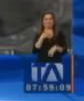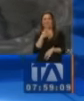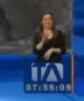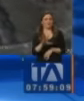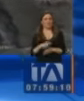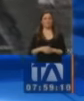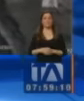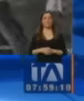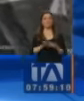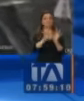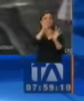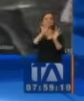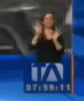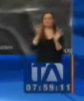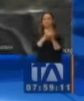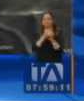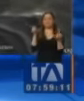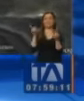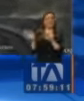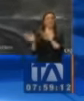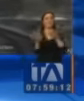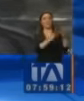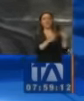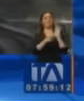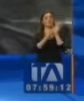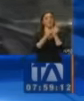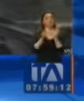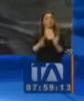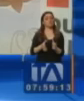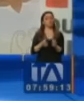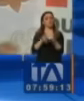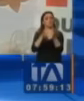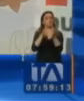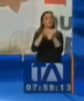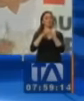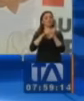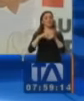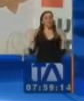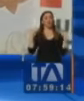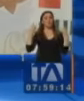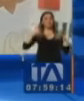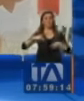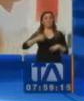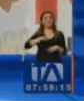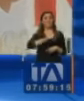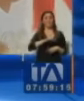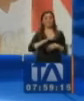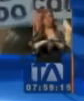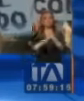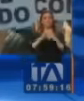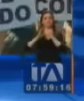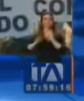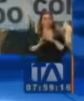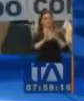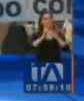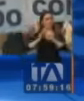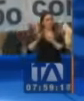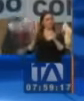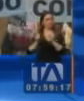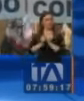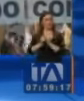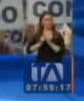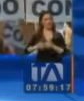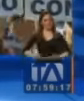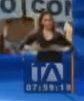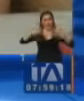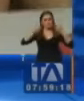muy aparte. Y la parte de las torres, yo creo que son una oportunidad. Estamos muy acostumbrados a que nuestras urbanizaciones cerradas están completamente